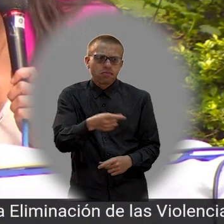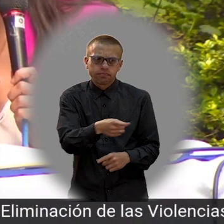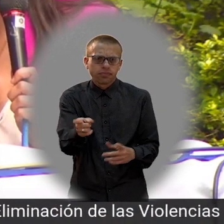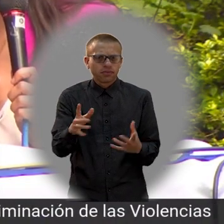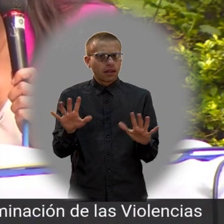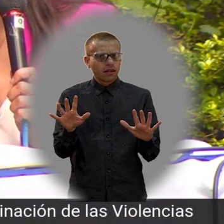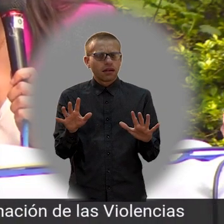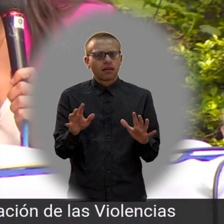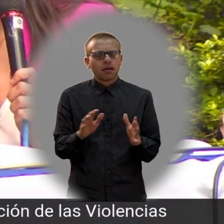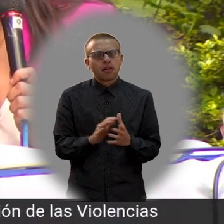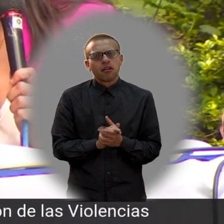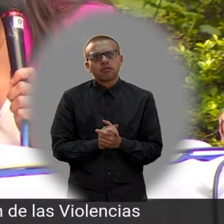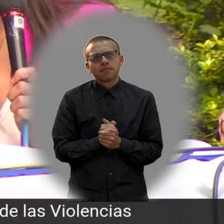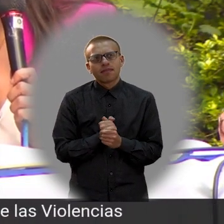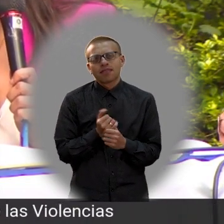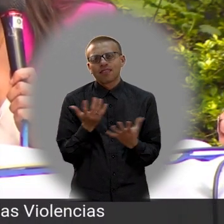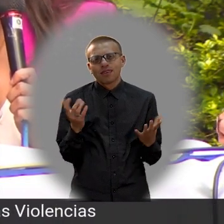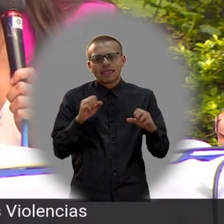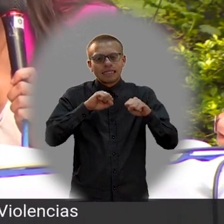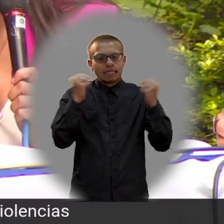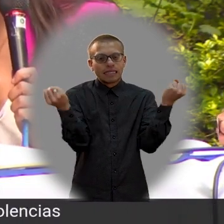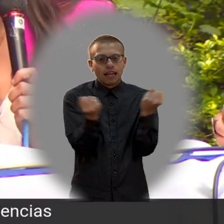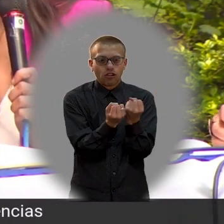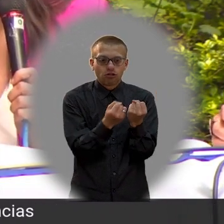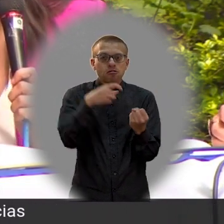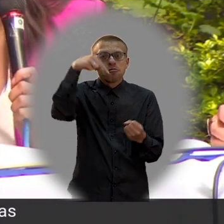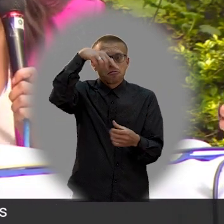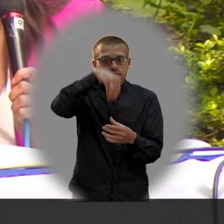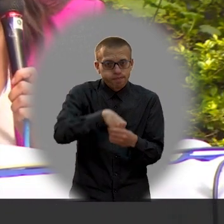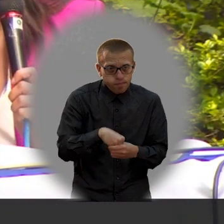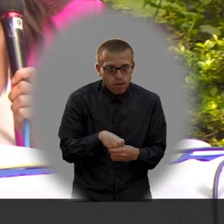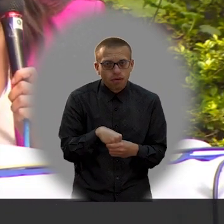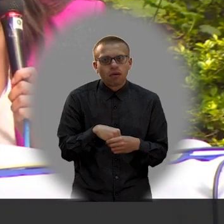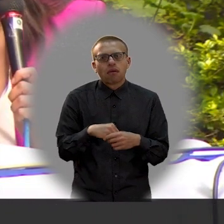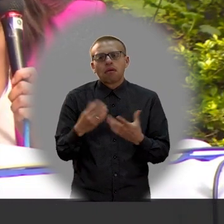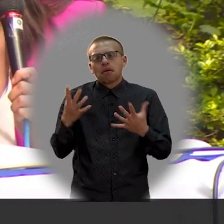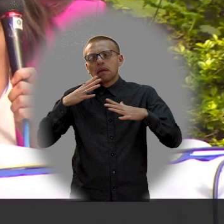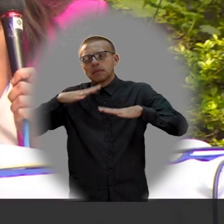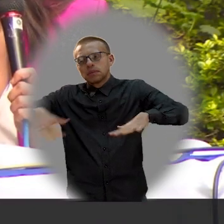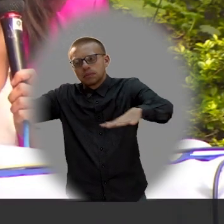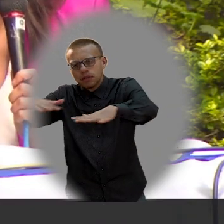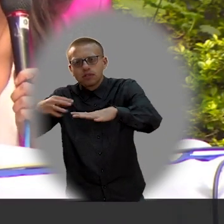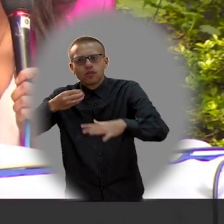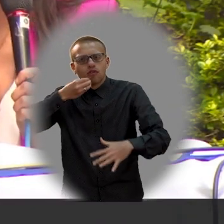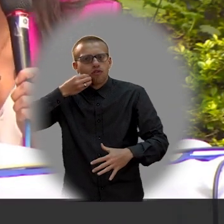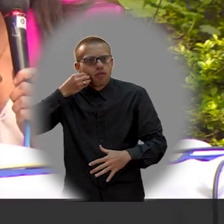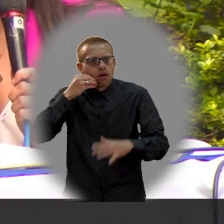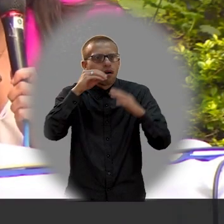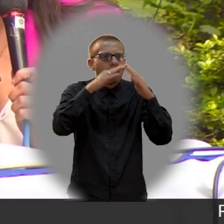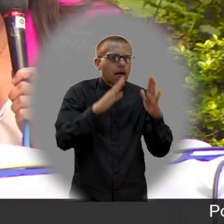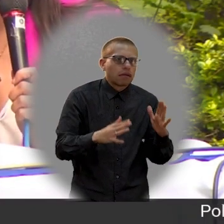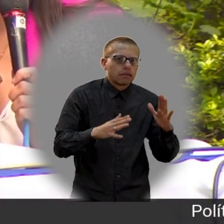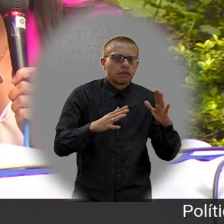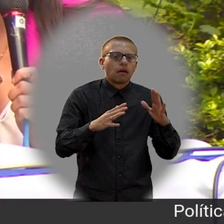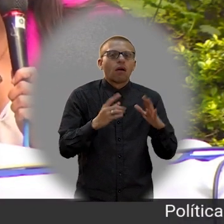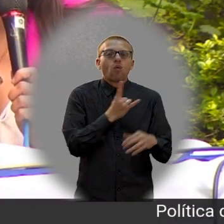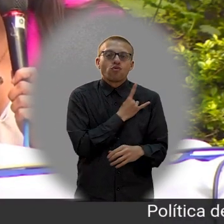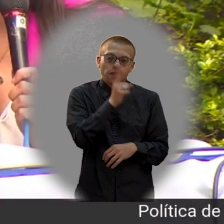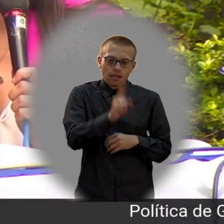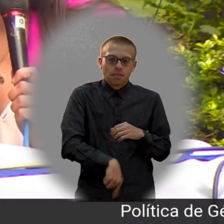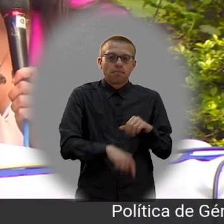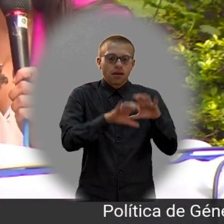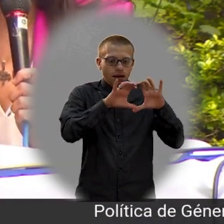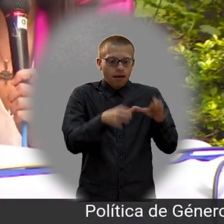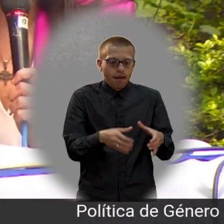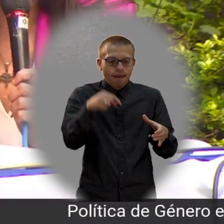fenómeno que está presente fuera de las aulas, está ahí, en cada una de nuestras interacciones. Y es por eso que para el derecho es tan difícil